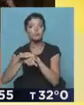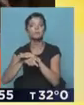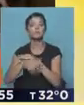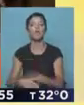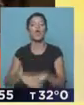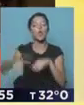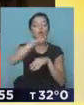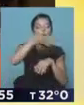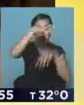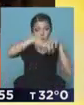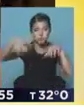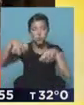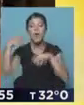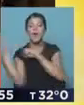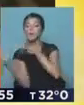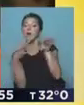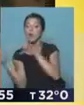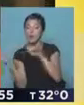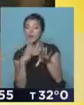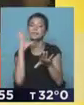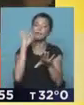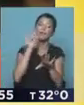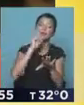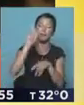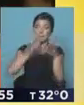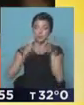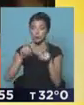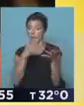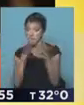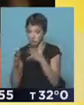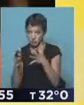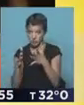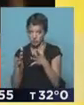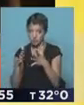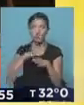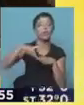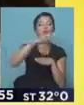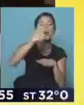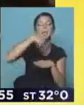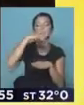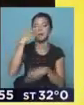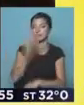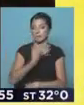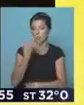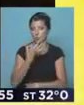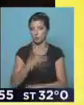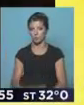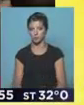humanitarios permitieron evacuar unas 50.000 personas hacia zonas más seguras.